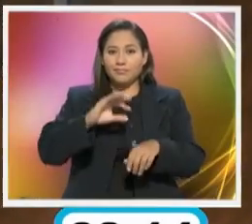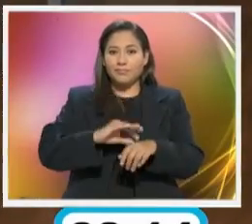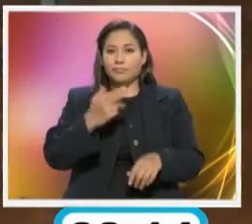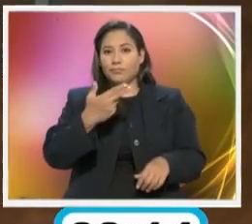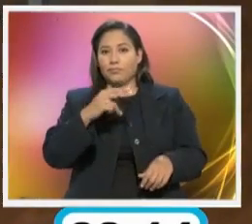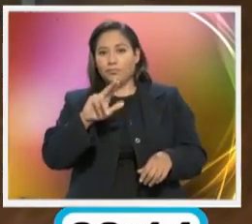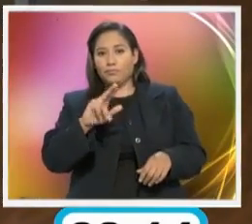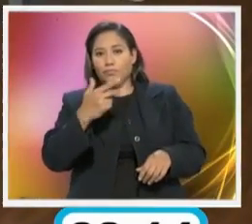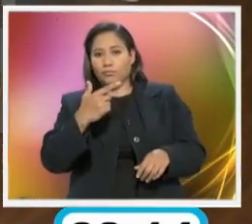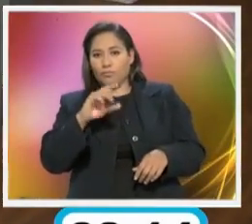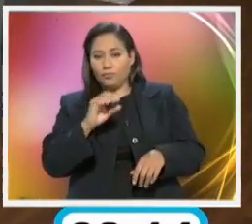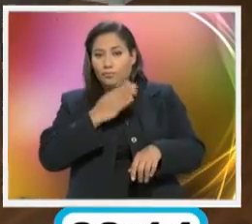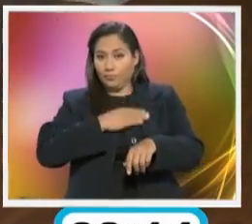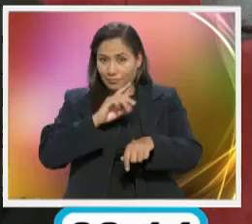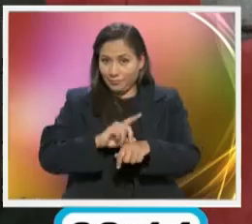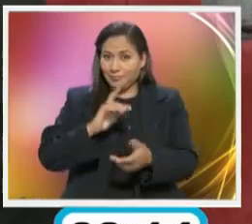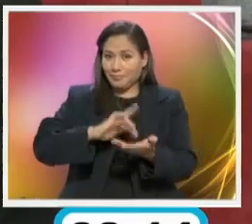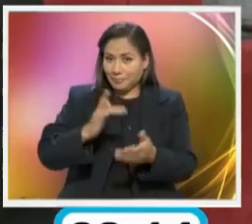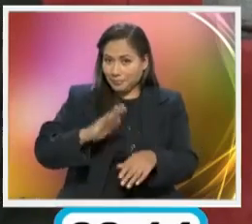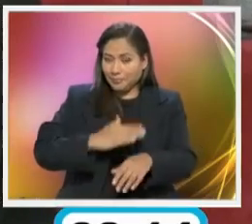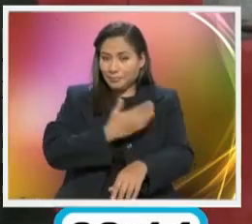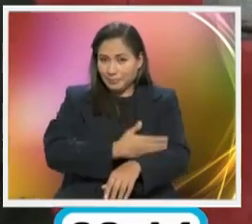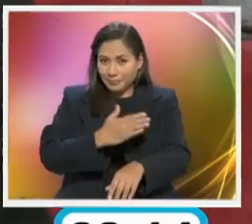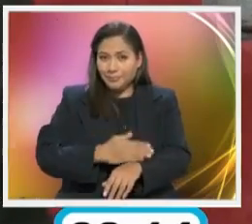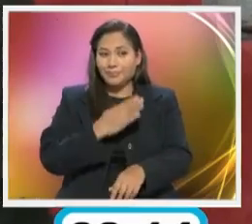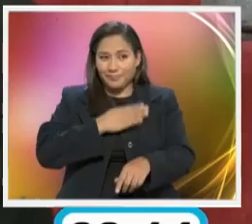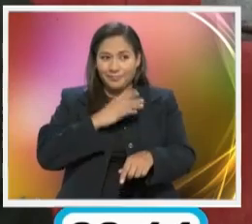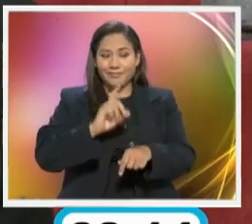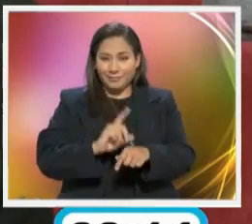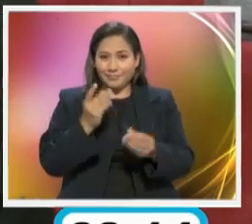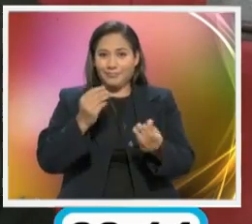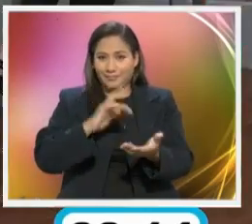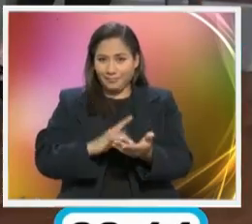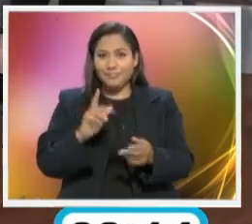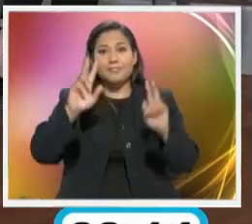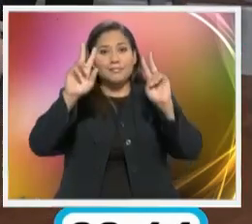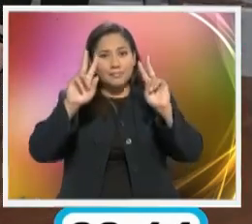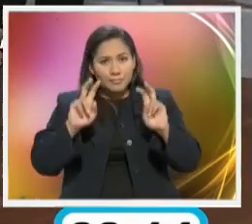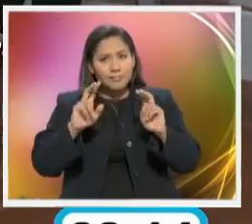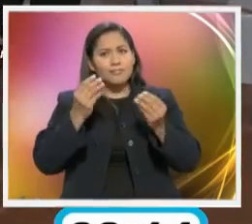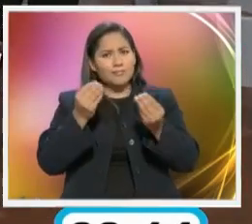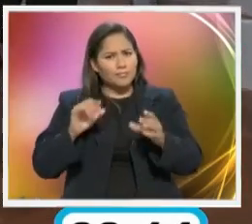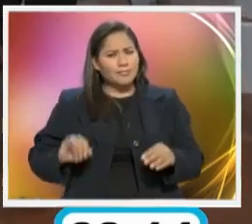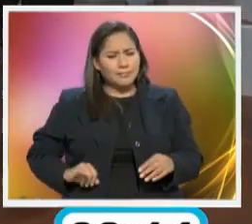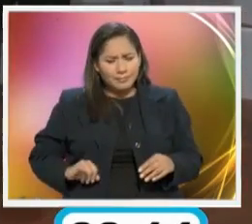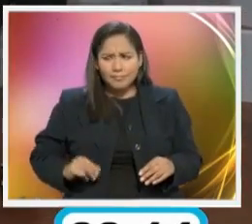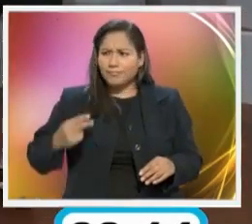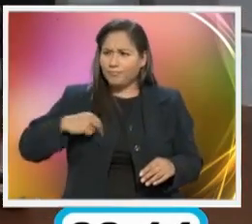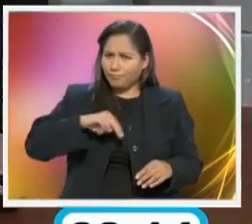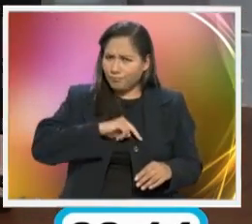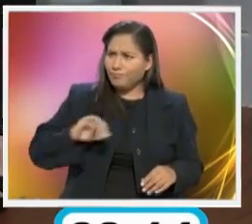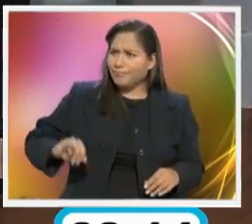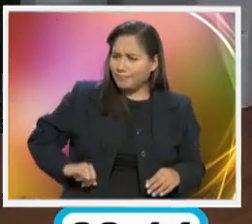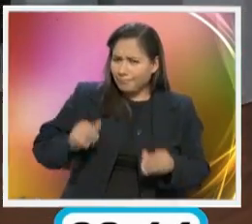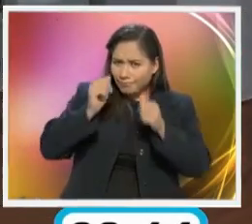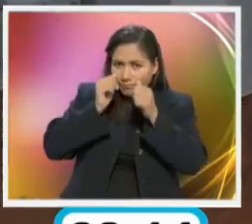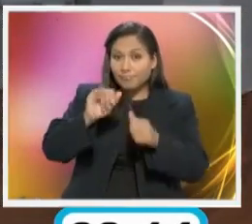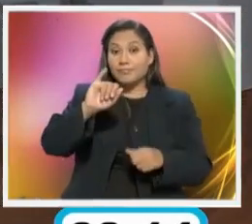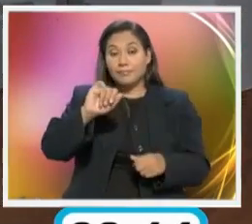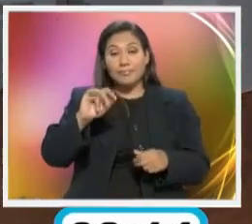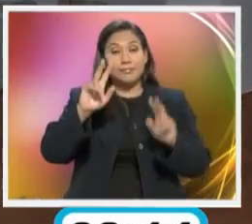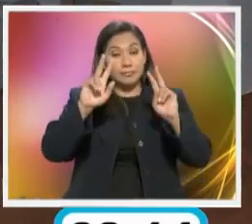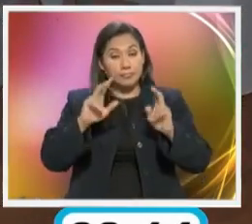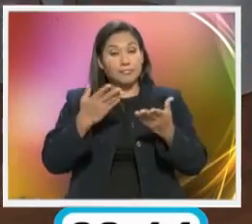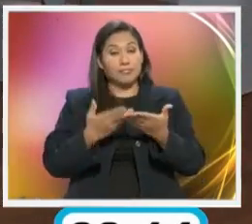Doctor Hugo Plata, muy buenos días. Buenos días, gracias Gaby. por acompañarnos. Buenos días, muchas gracias. Vamos a hablar de un tema muy interesante que nos compete a todos. Sí, muy de